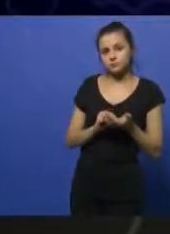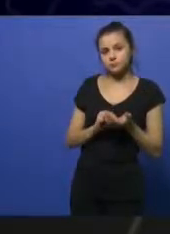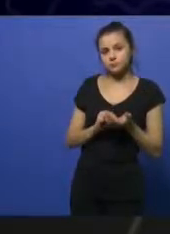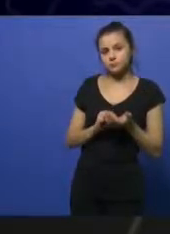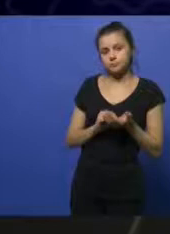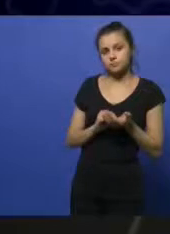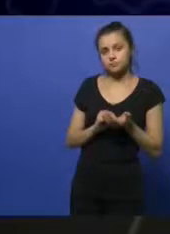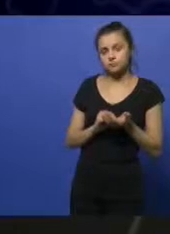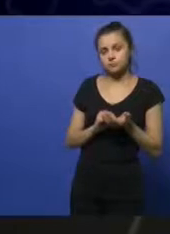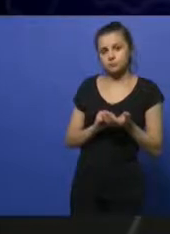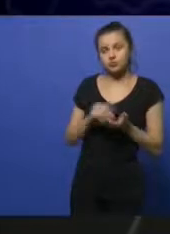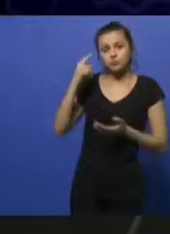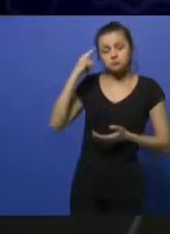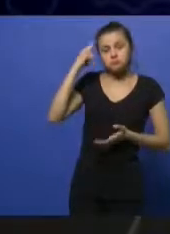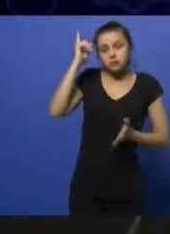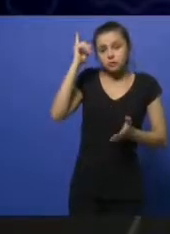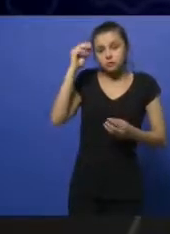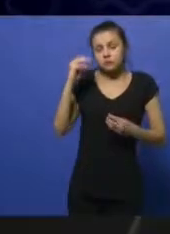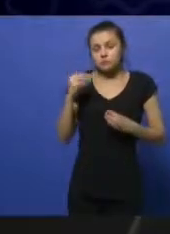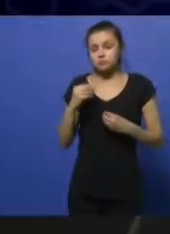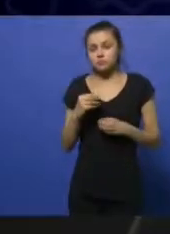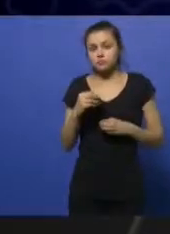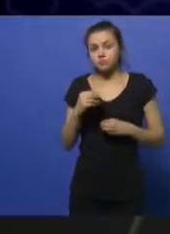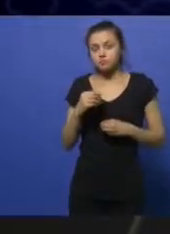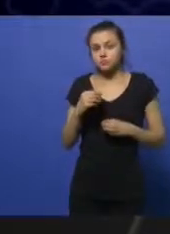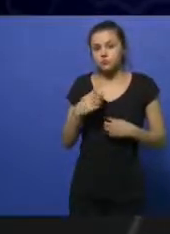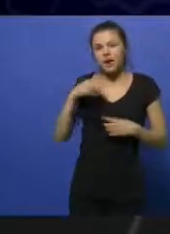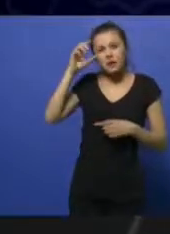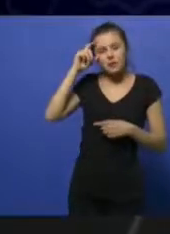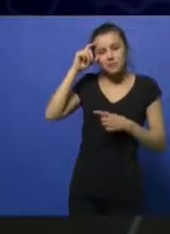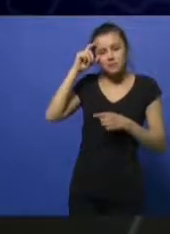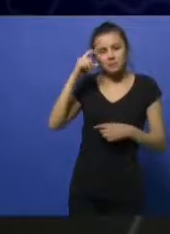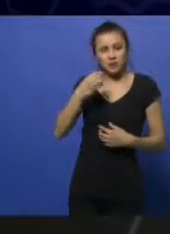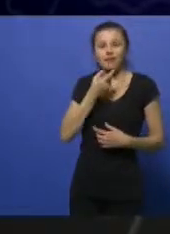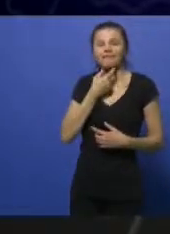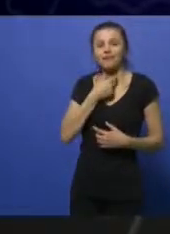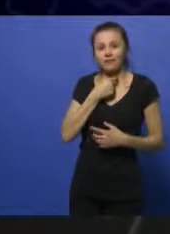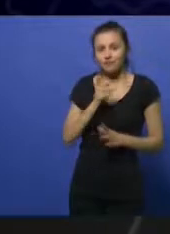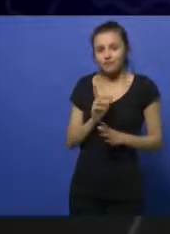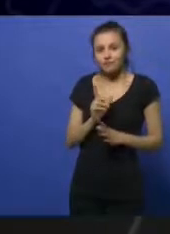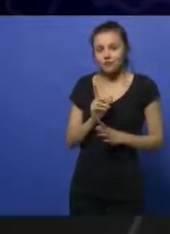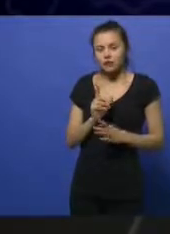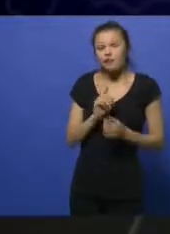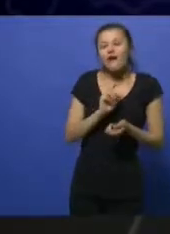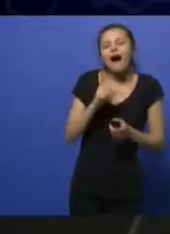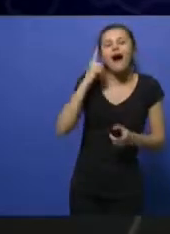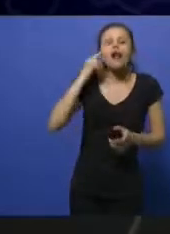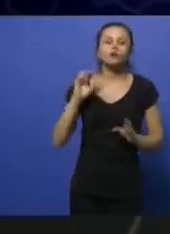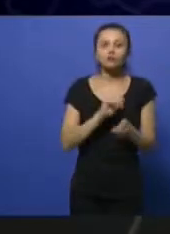Creo que, bueno, yo personalmente no tenía mucha expectativa de que algo